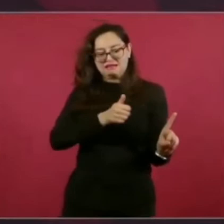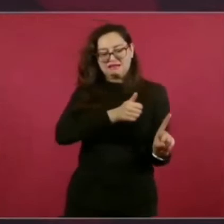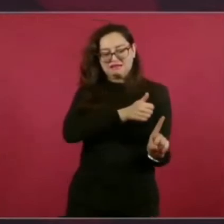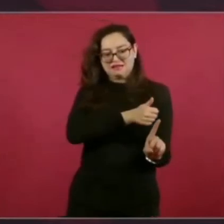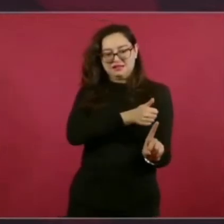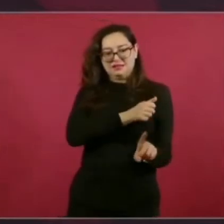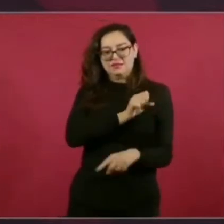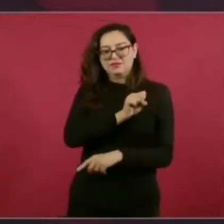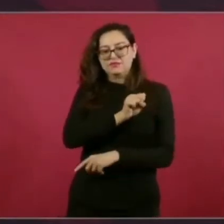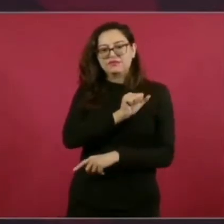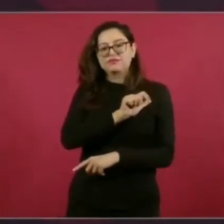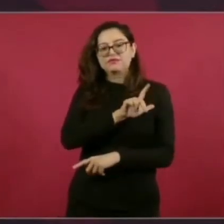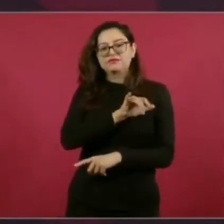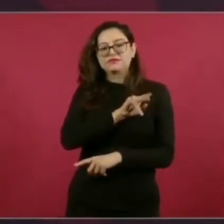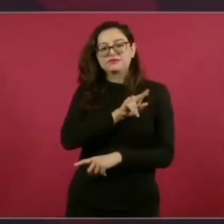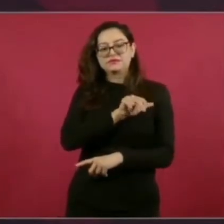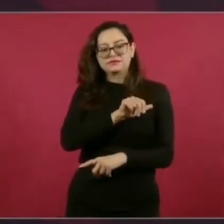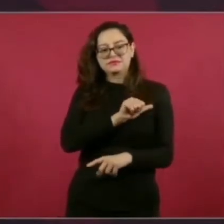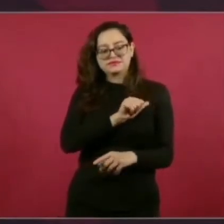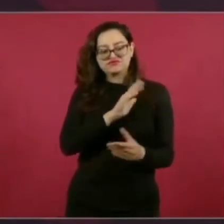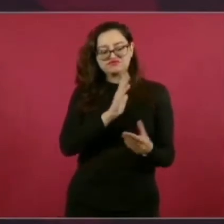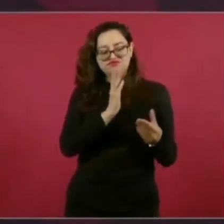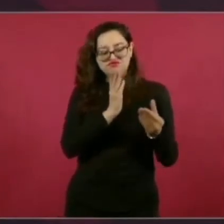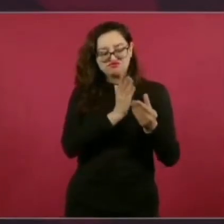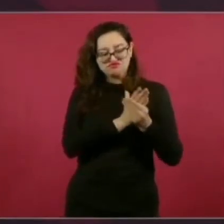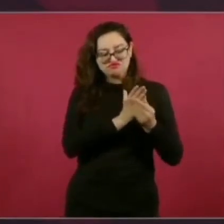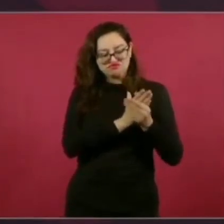ni chico ni grande.